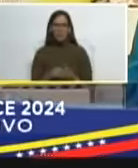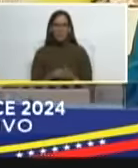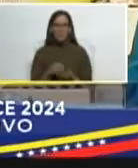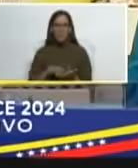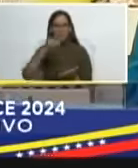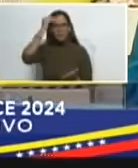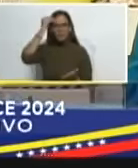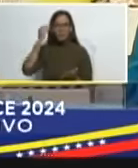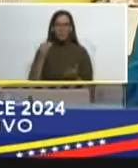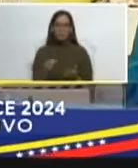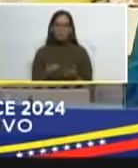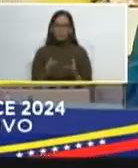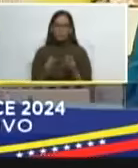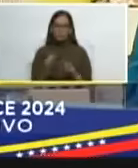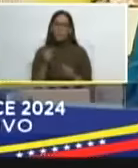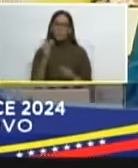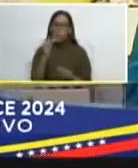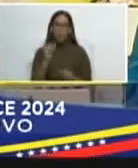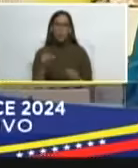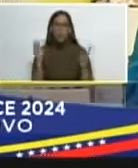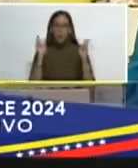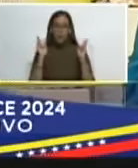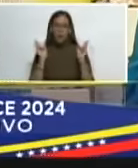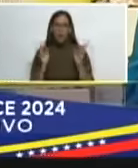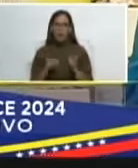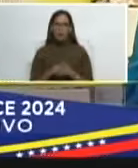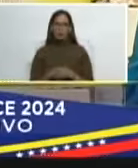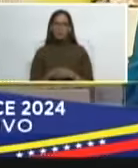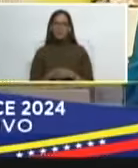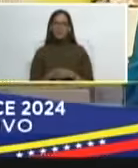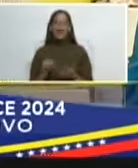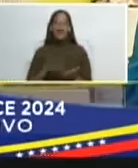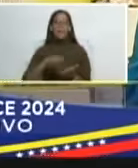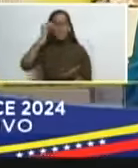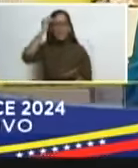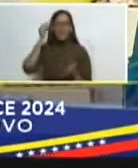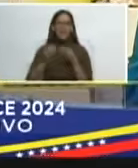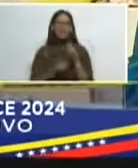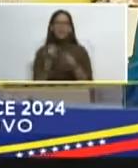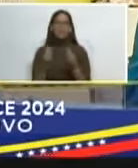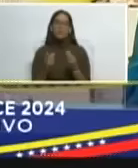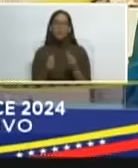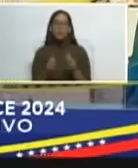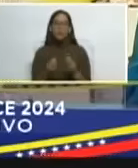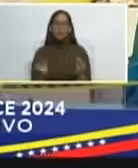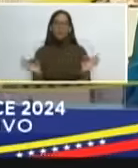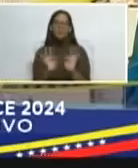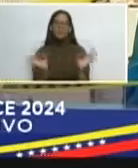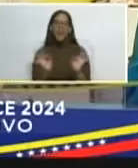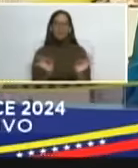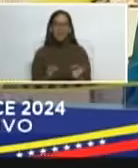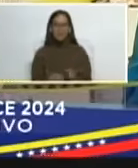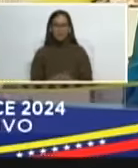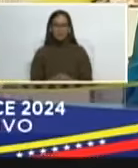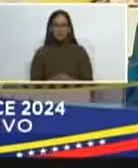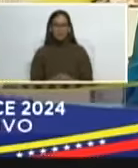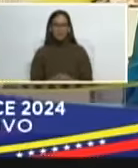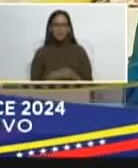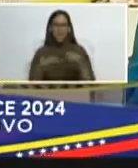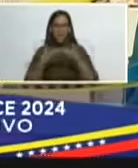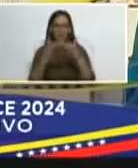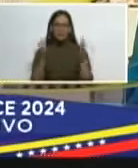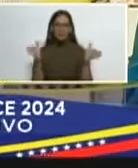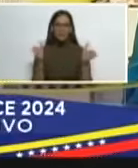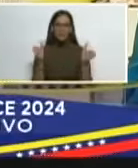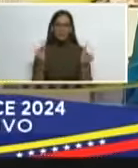hacer mucho con poco? Ojalá. ¿Aprendimos a hacer mucho con nada? a abrir el surco y